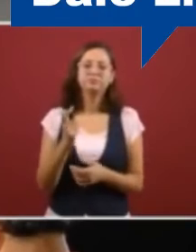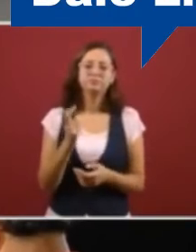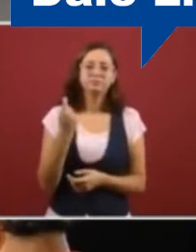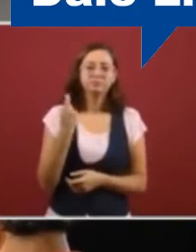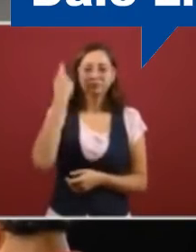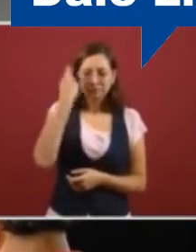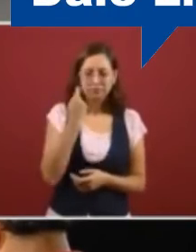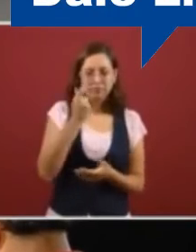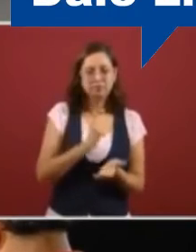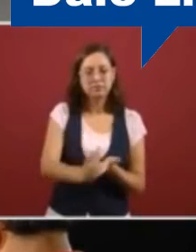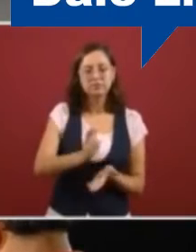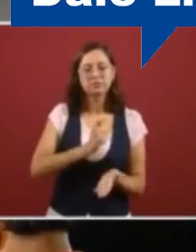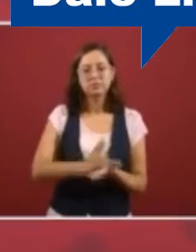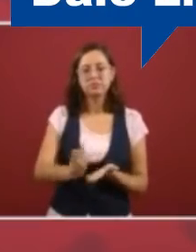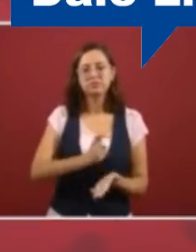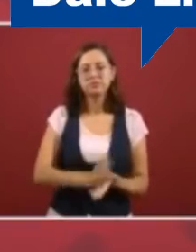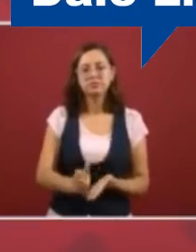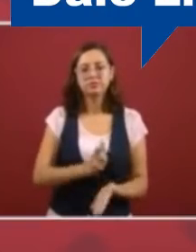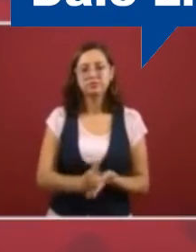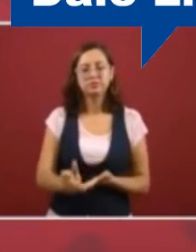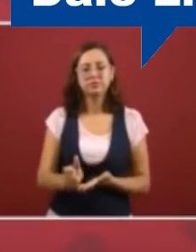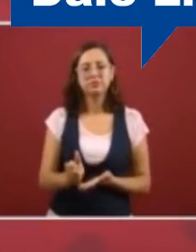una pensión de